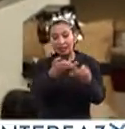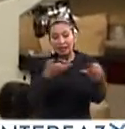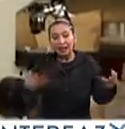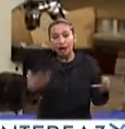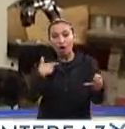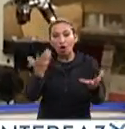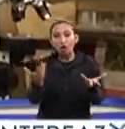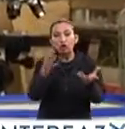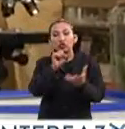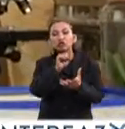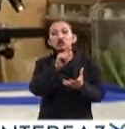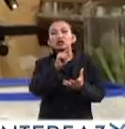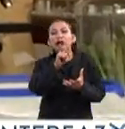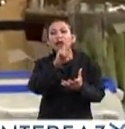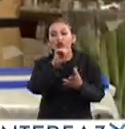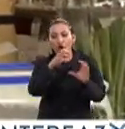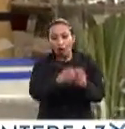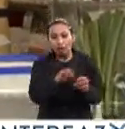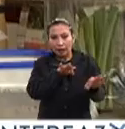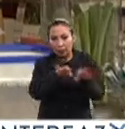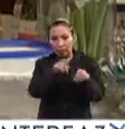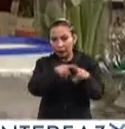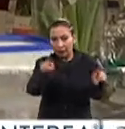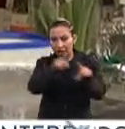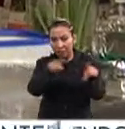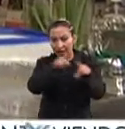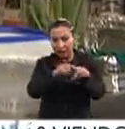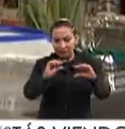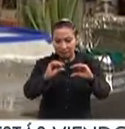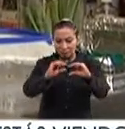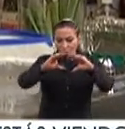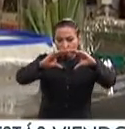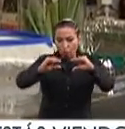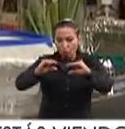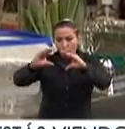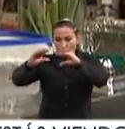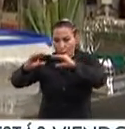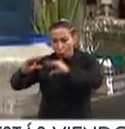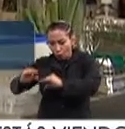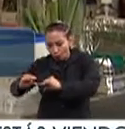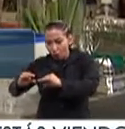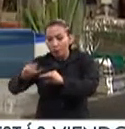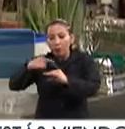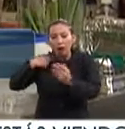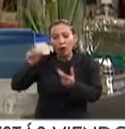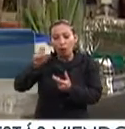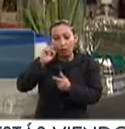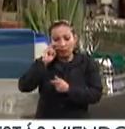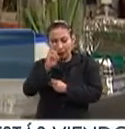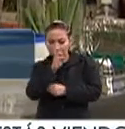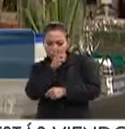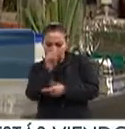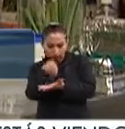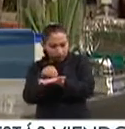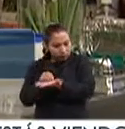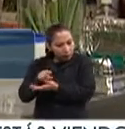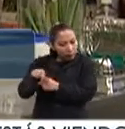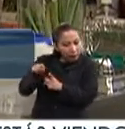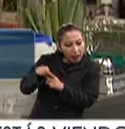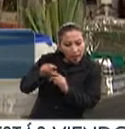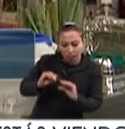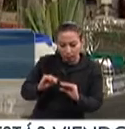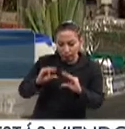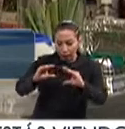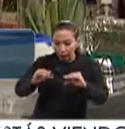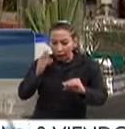un sustrato, en el cual trabajamos con diferentes densidades y al obtener los resultados de las diferentes